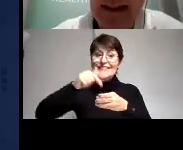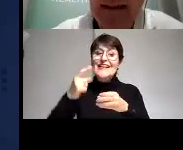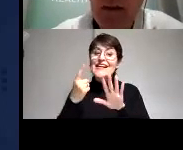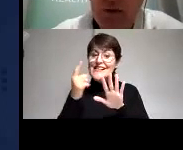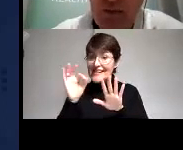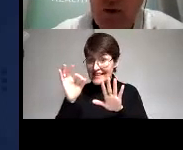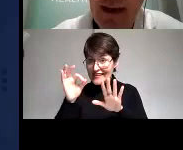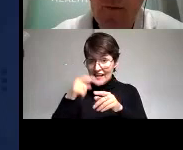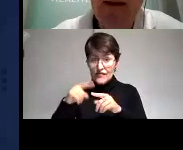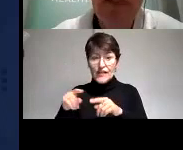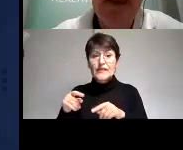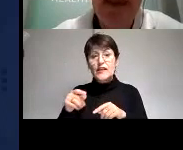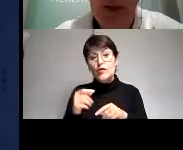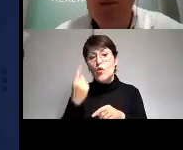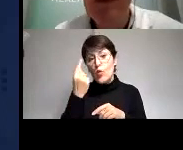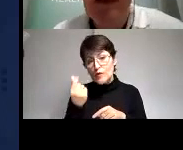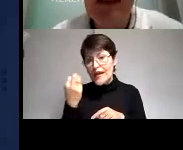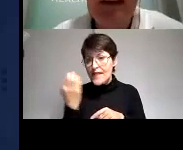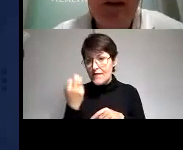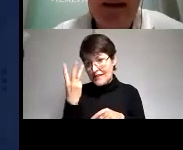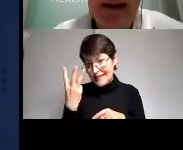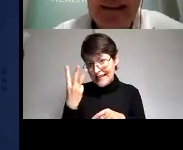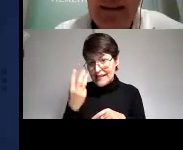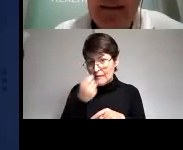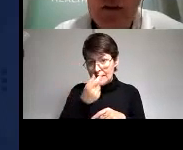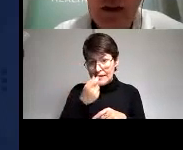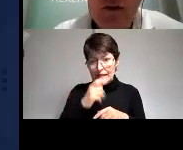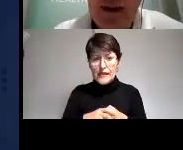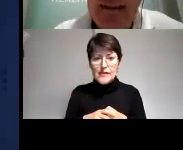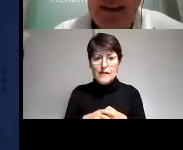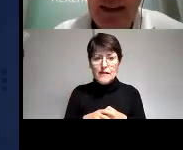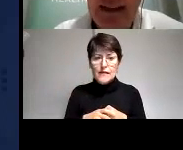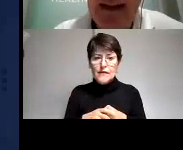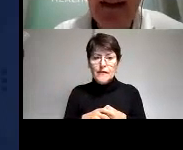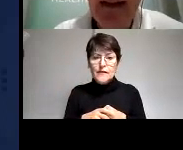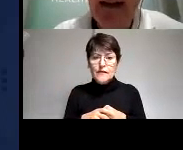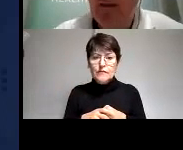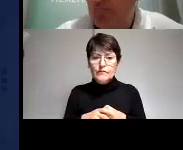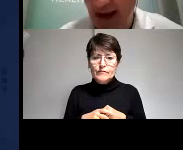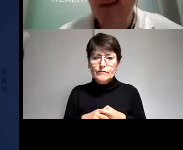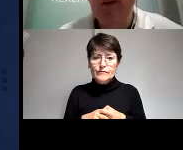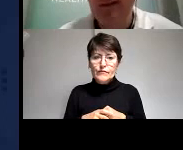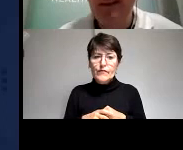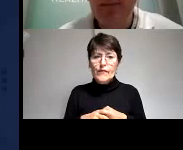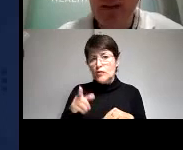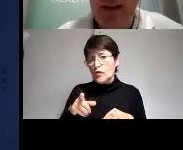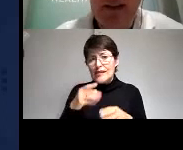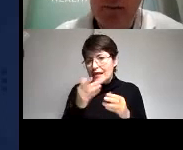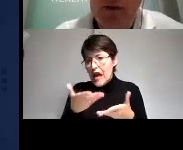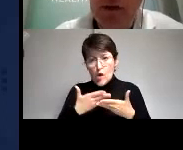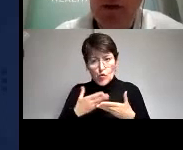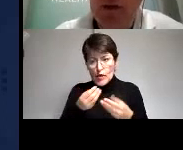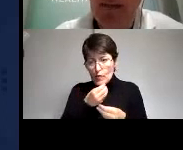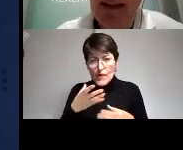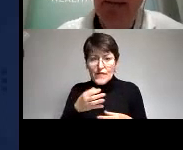al día con un poco de agua, y como veis aquí la cantidad de ácidos grasos omega 3 que tienen es más que suficiente, porque si